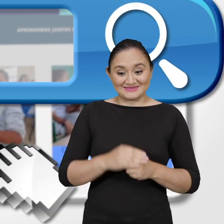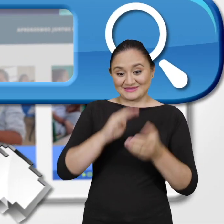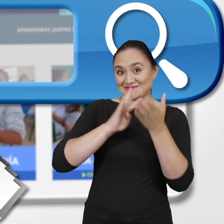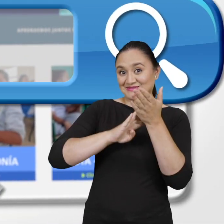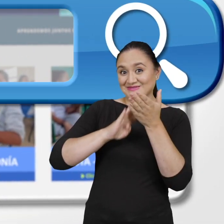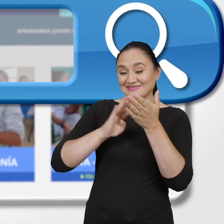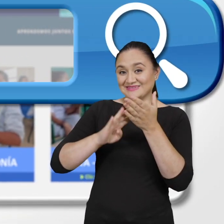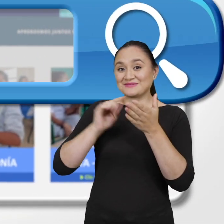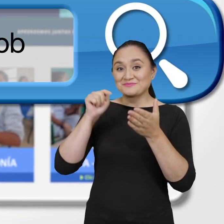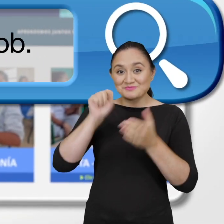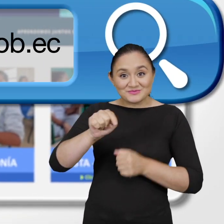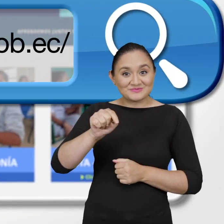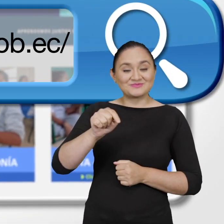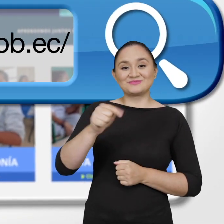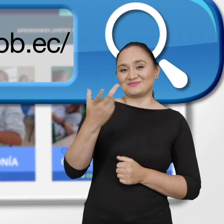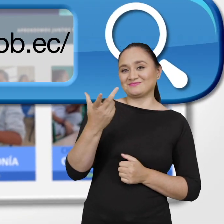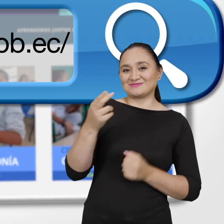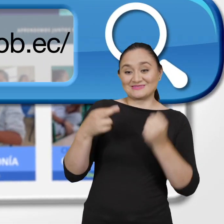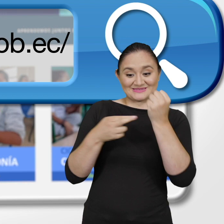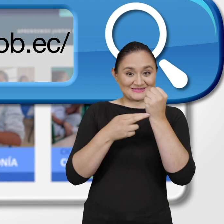página